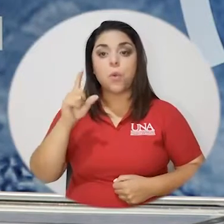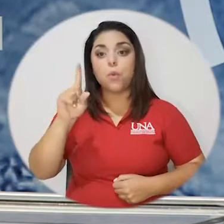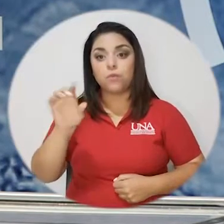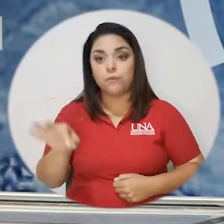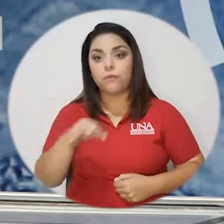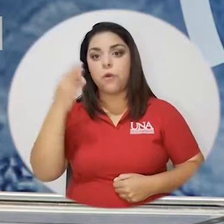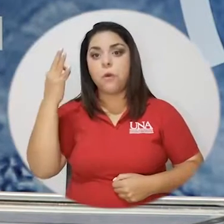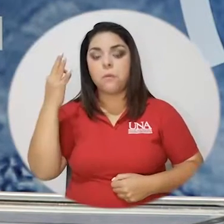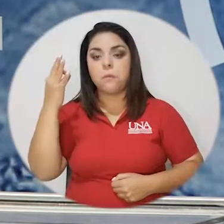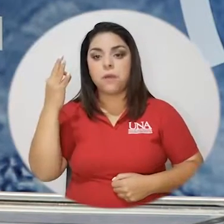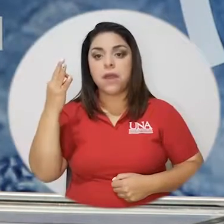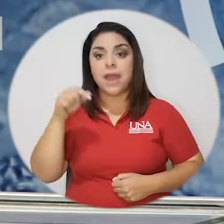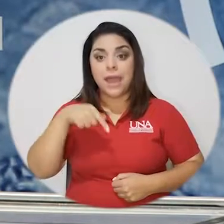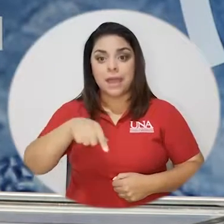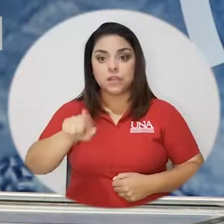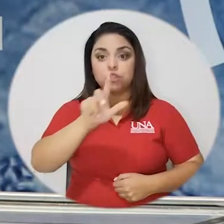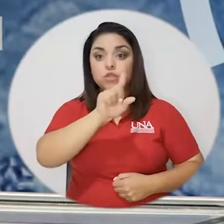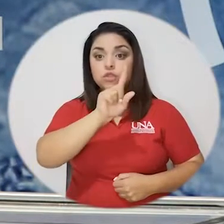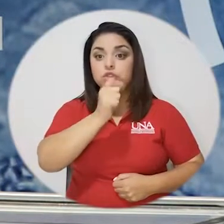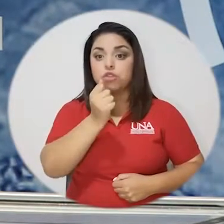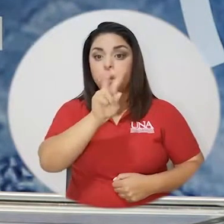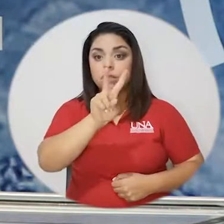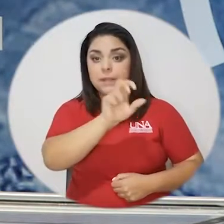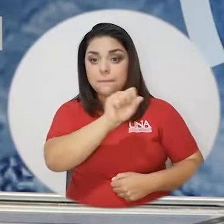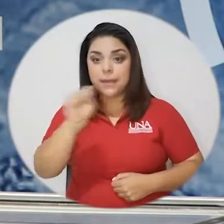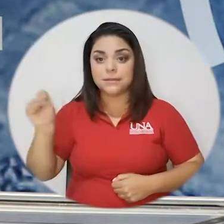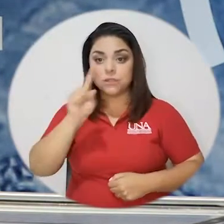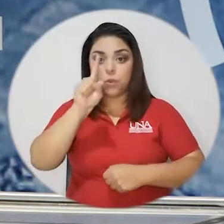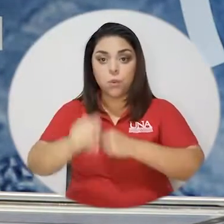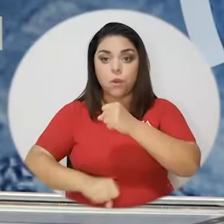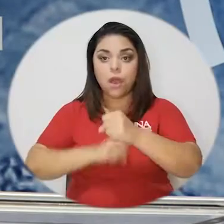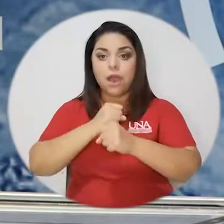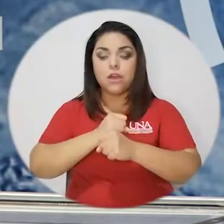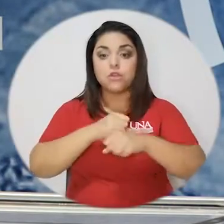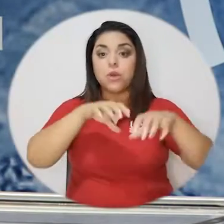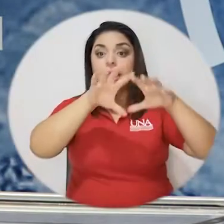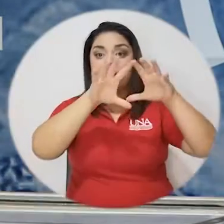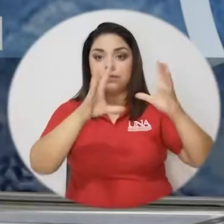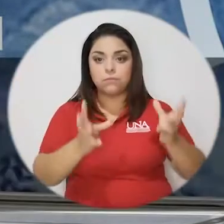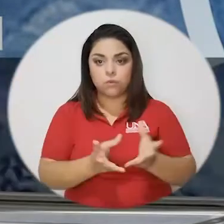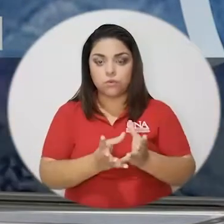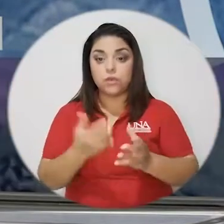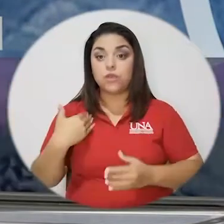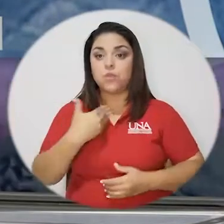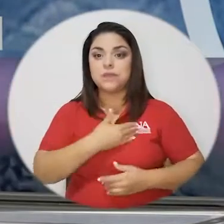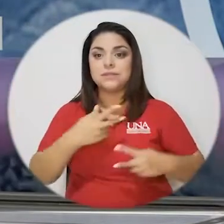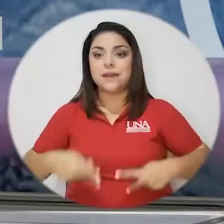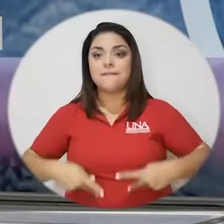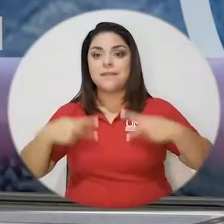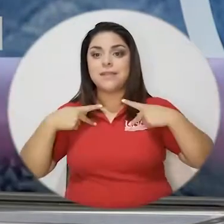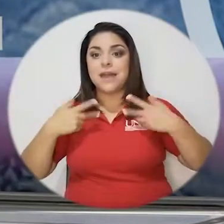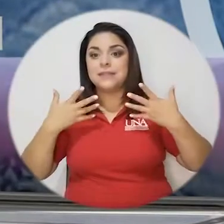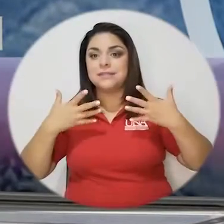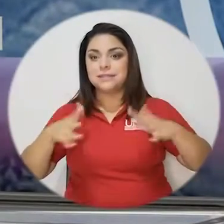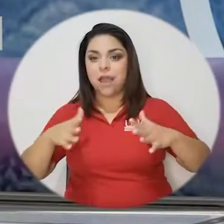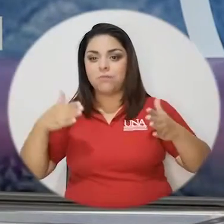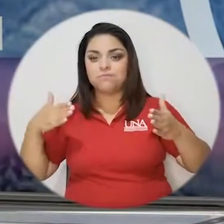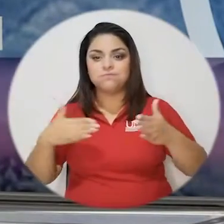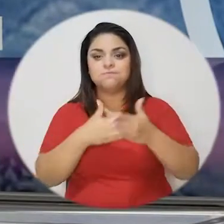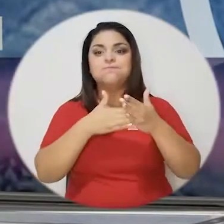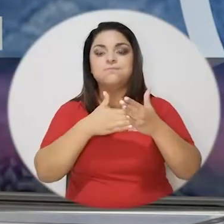manera, pues durante estos 12 meses el mundo y la vida que conocíamos pues se ha visto trastocada en menor o mayor